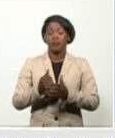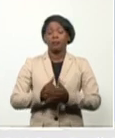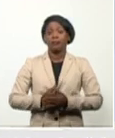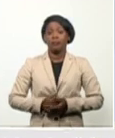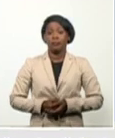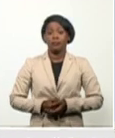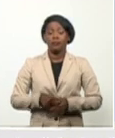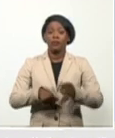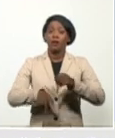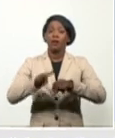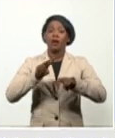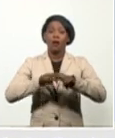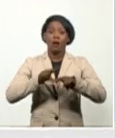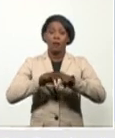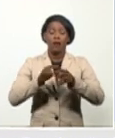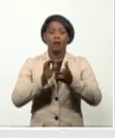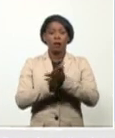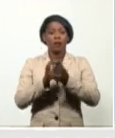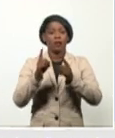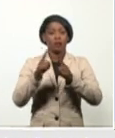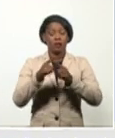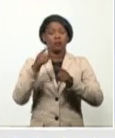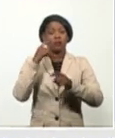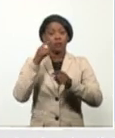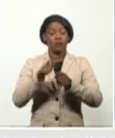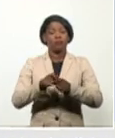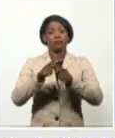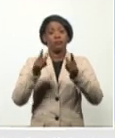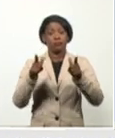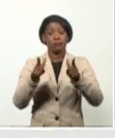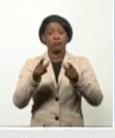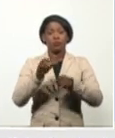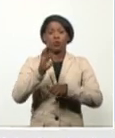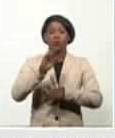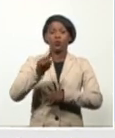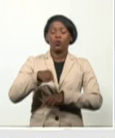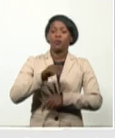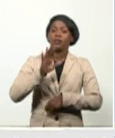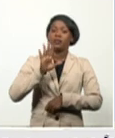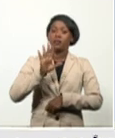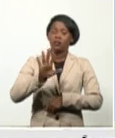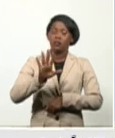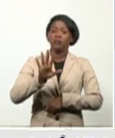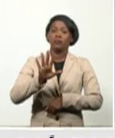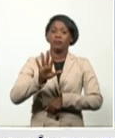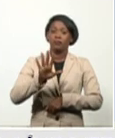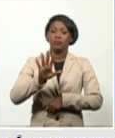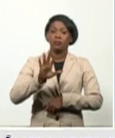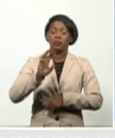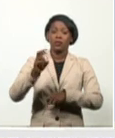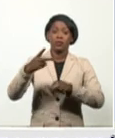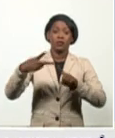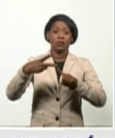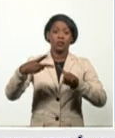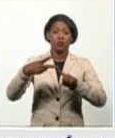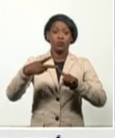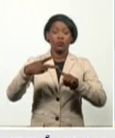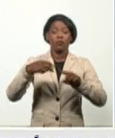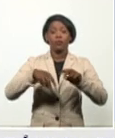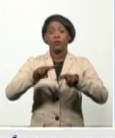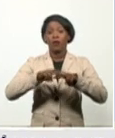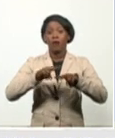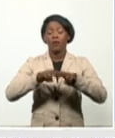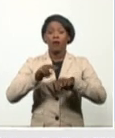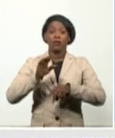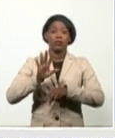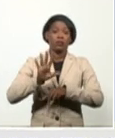Habana, Matanzas con la mayor tasa, 8,5, le sigue La Habana con 5, y de